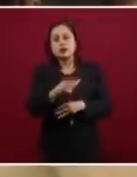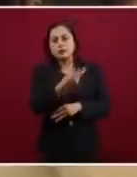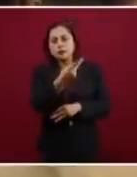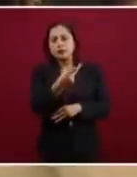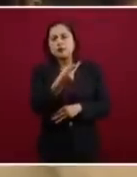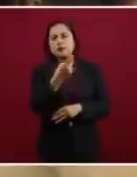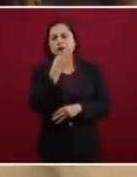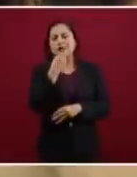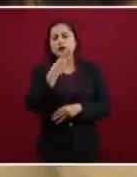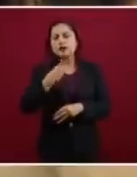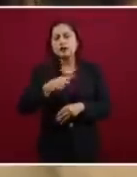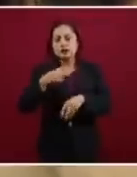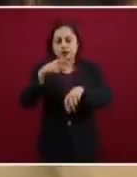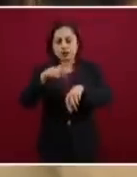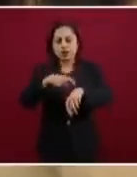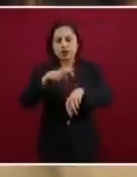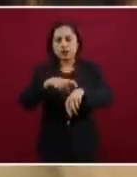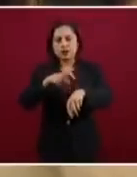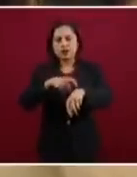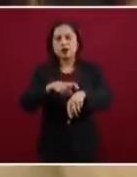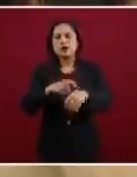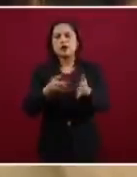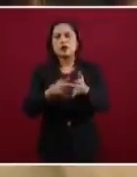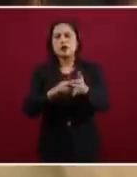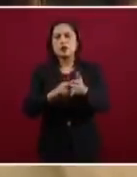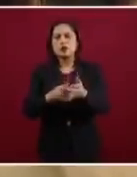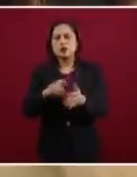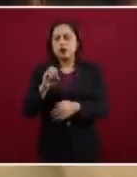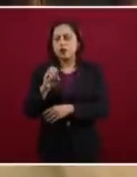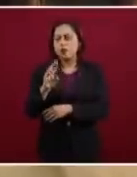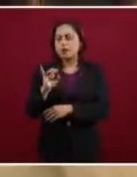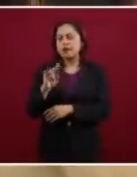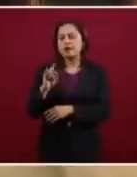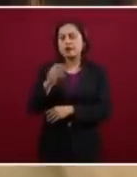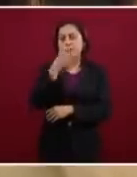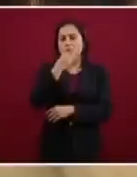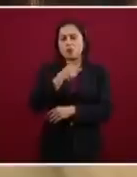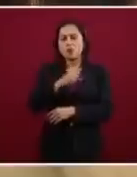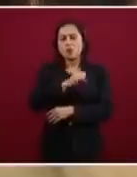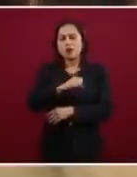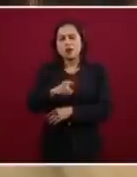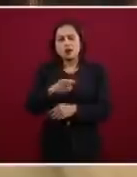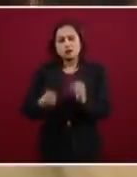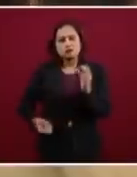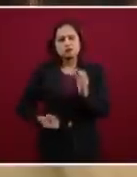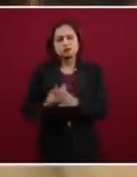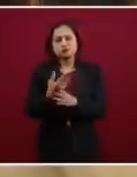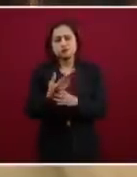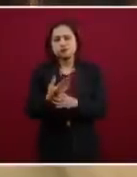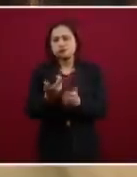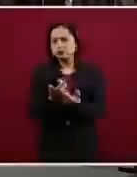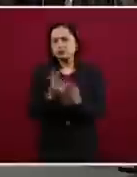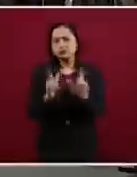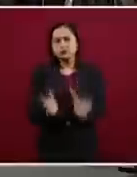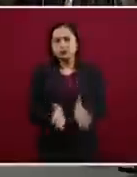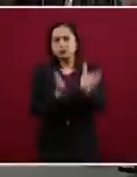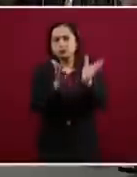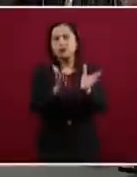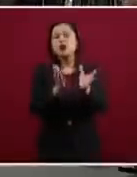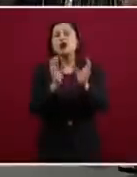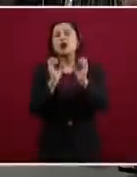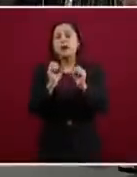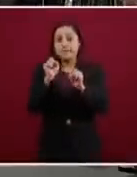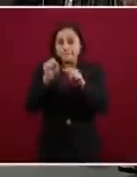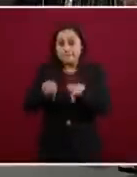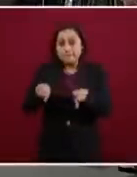que fue liberado vídeo guzmán y en qué punto fue la liberación si fue ahí mismo en el domicilio o en algún otro